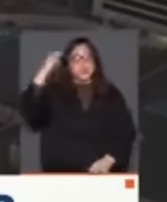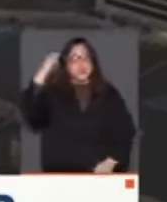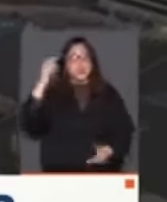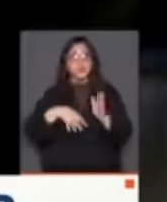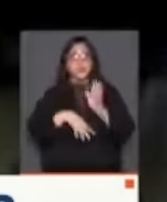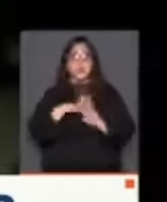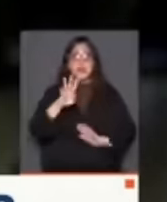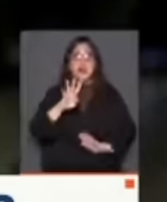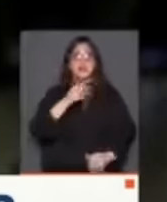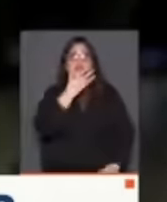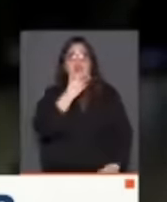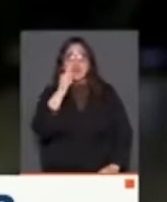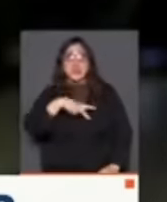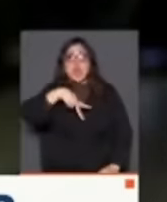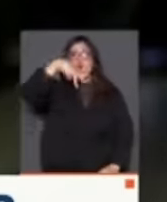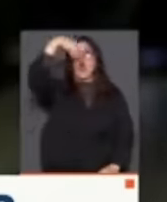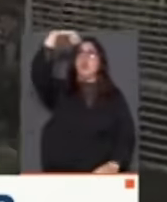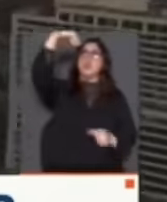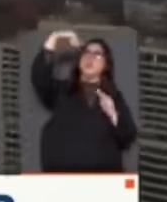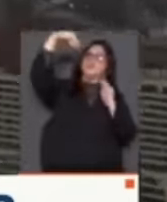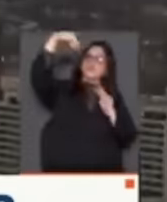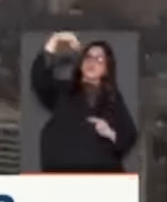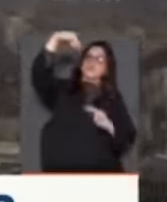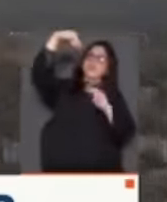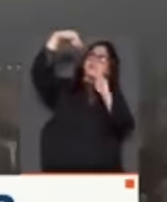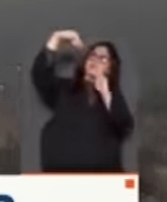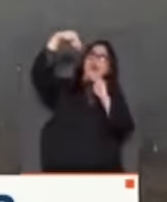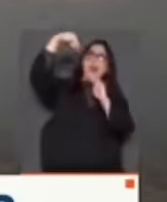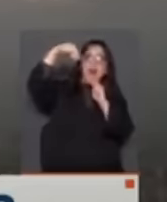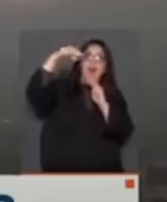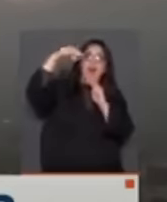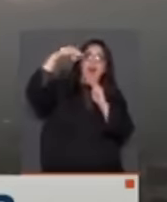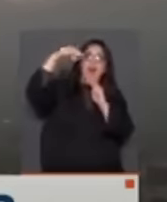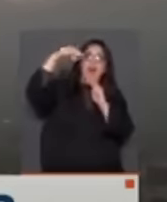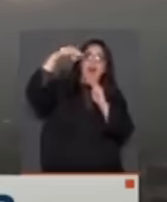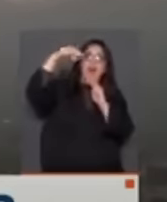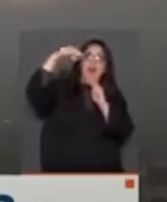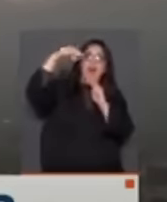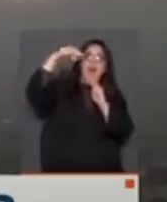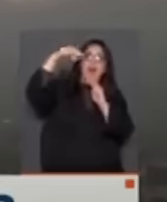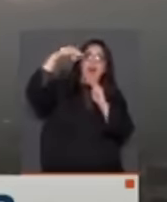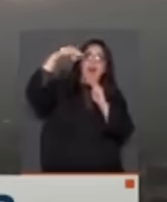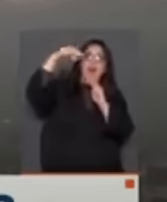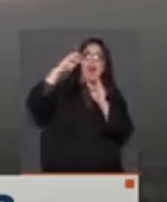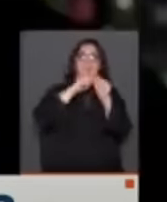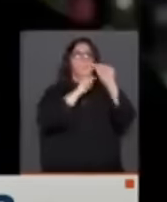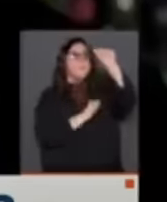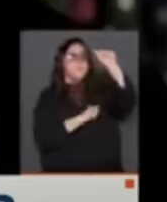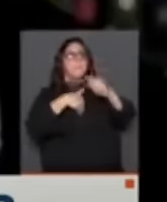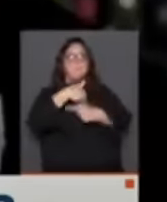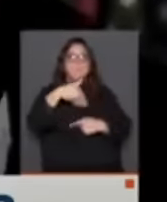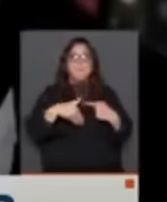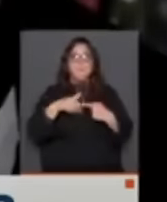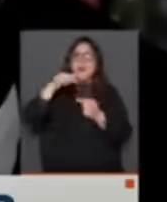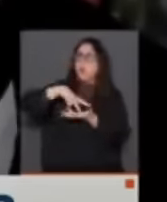del Costanera es justamente la torre, que es la más alta de Sudamérica. La torre super... Ah, no es de Latinoamérica, es de Sudamérica. El gran, okay. Sino que